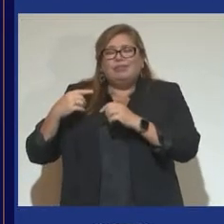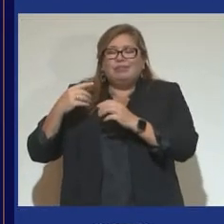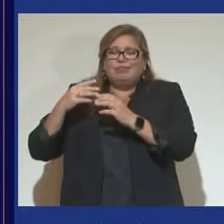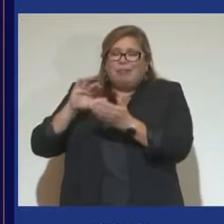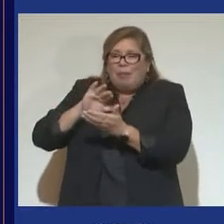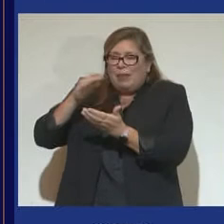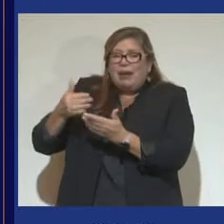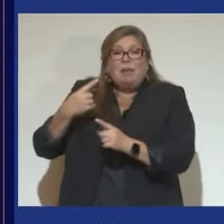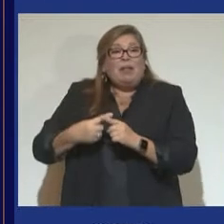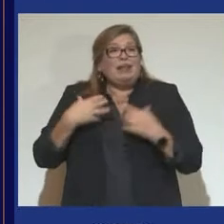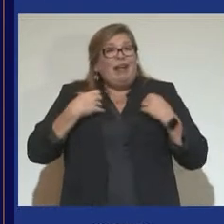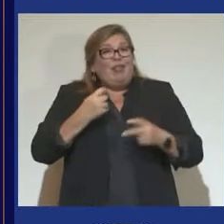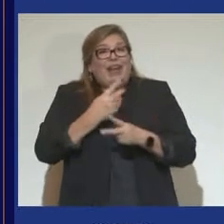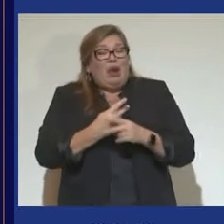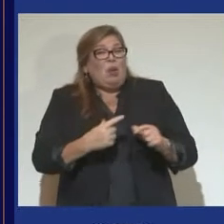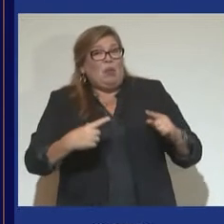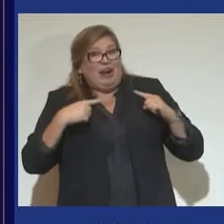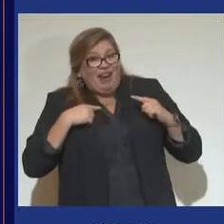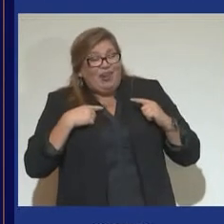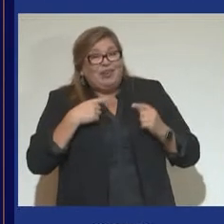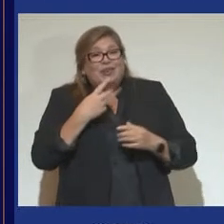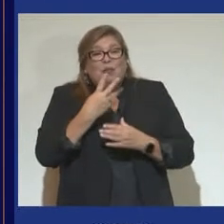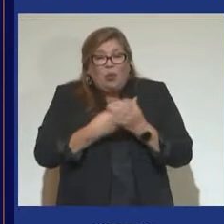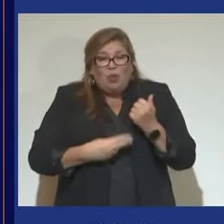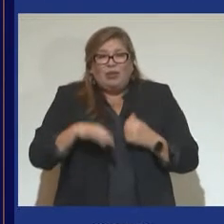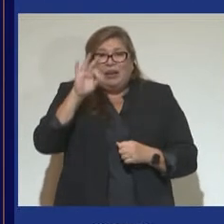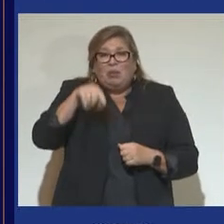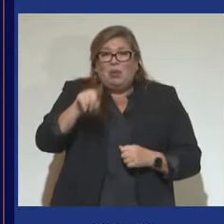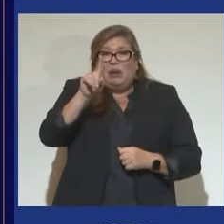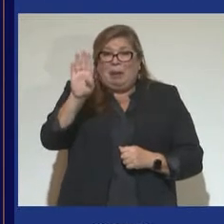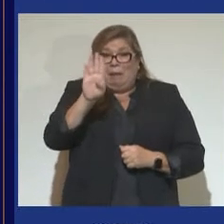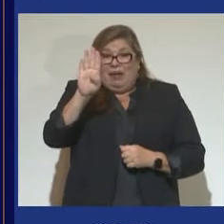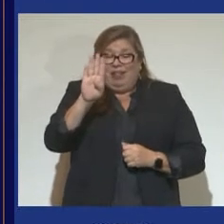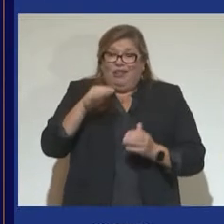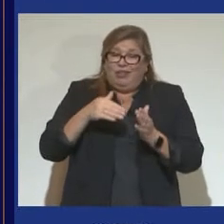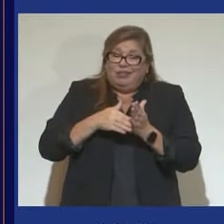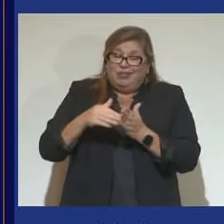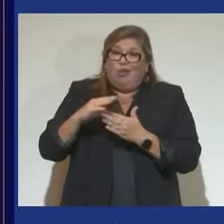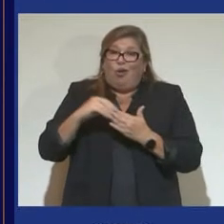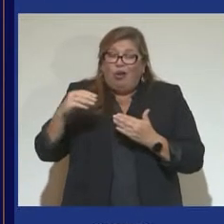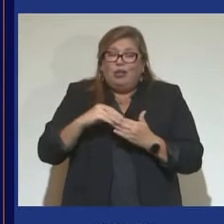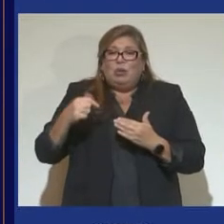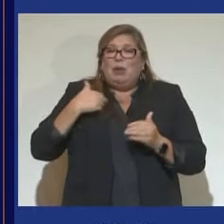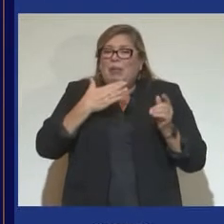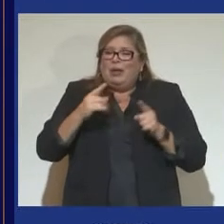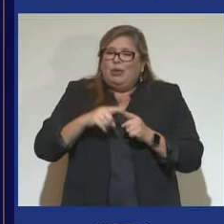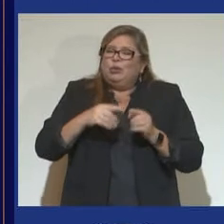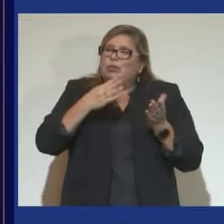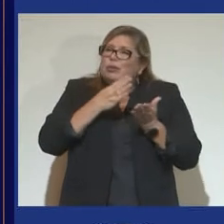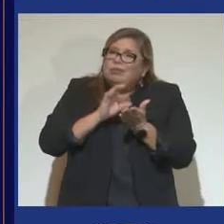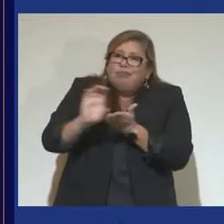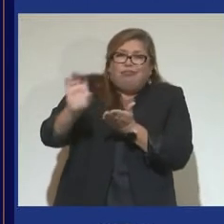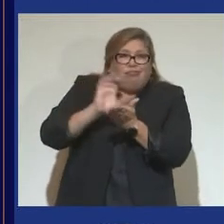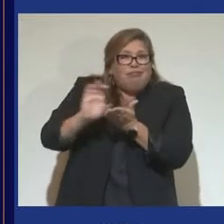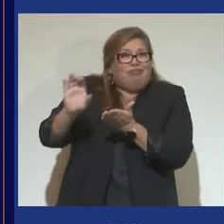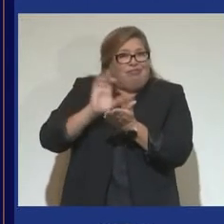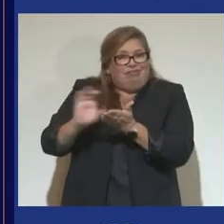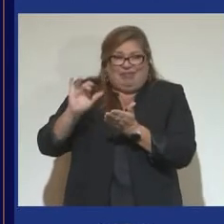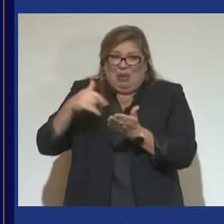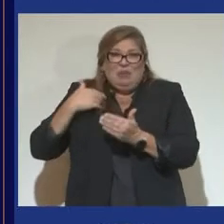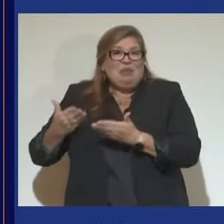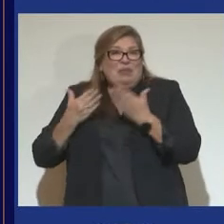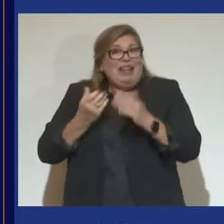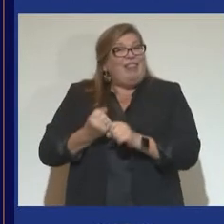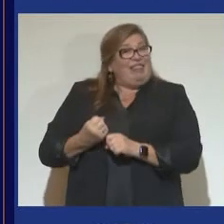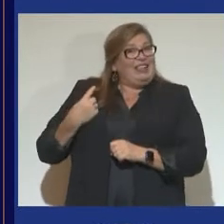y fiscales pero también en cuanto a las personas con enfermedad en cuanto a pensiones etcétera era un plan de multi años